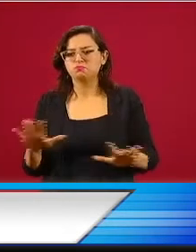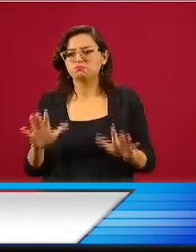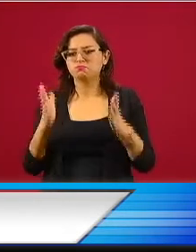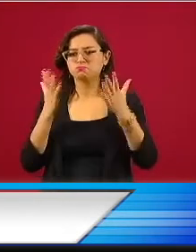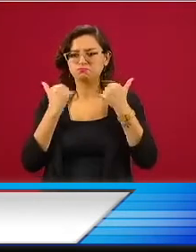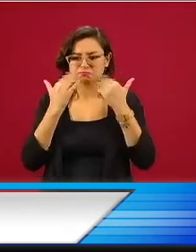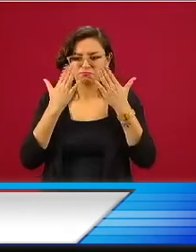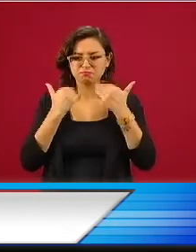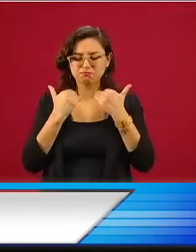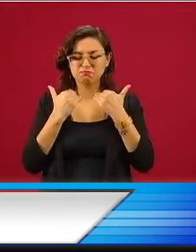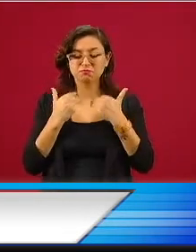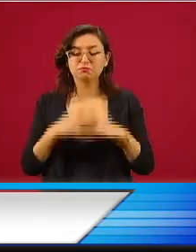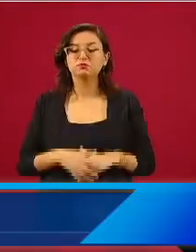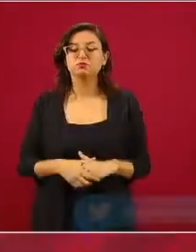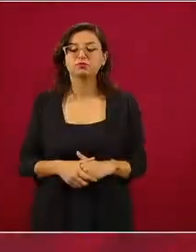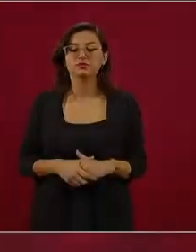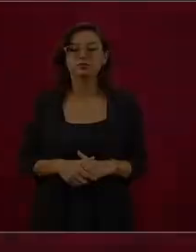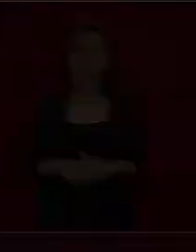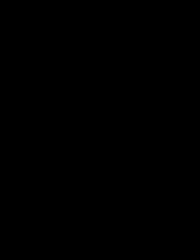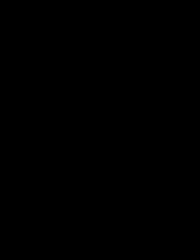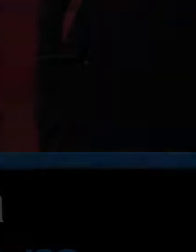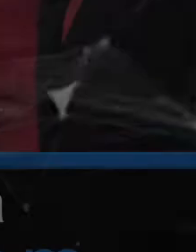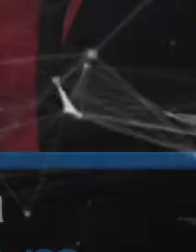a enfrentar este problema